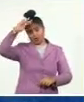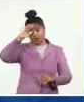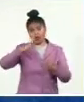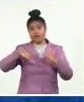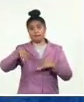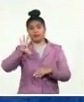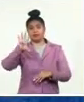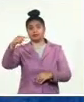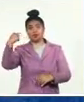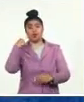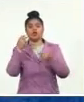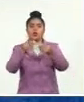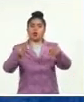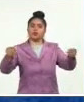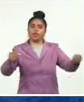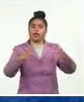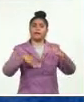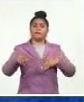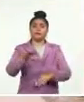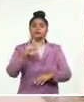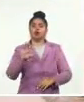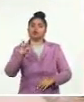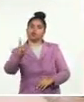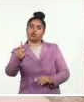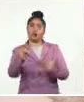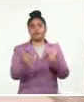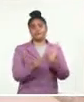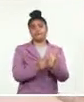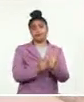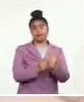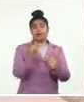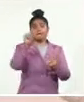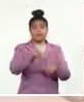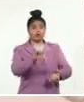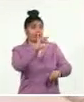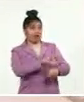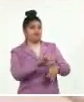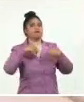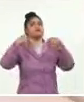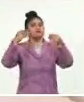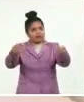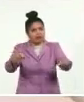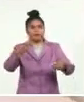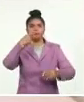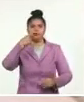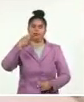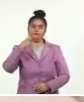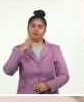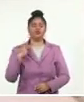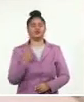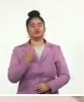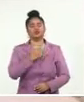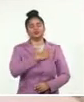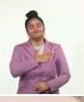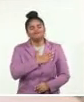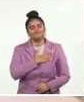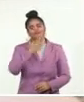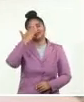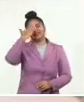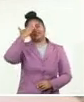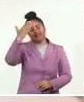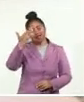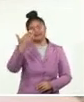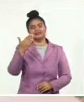mil pacientes con la terapia del heberprot-p dentro de las experiencias debidas el agradecimiento profundo de los pacientes venezolanos